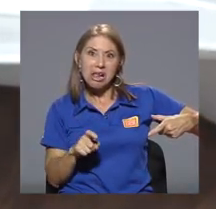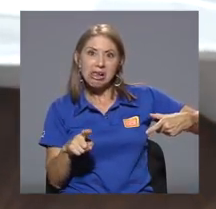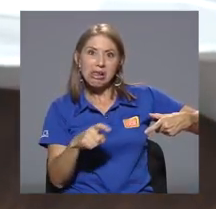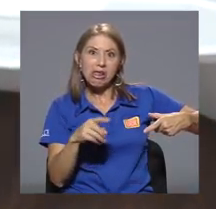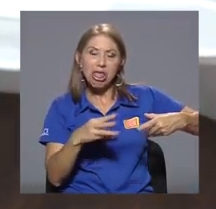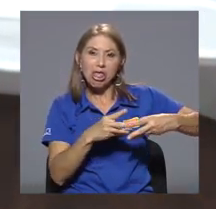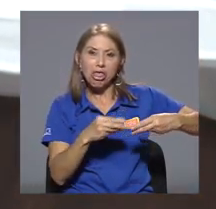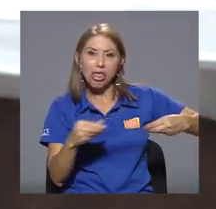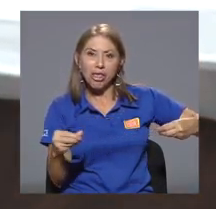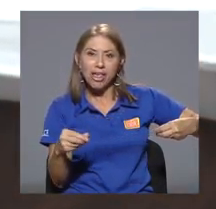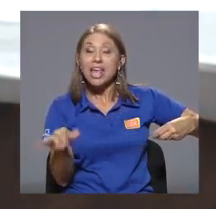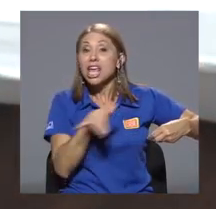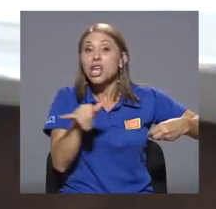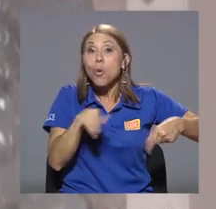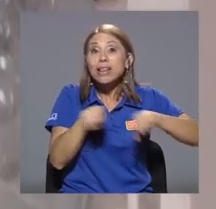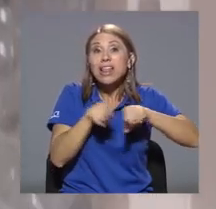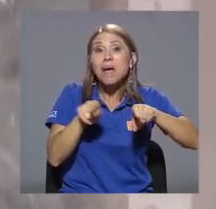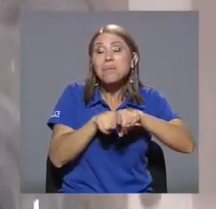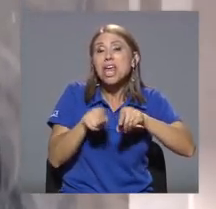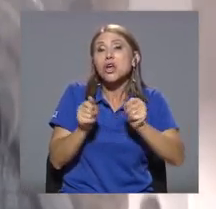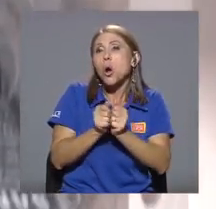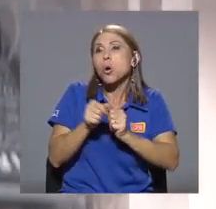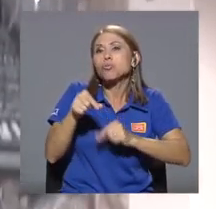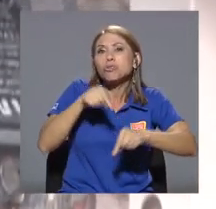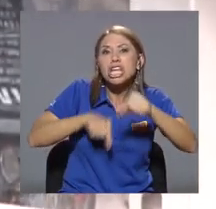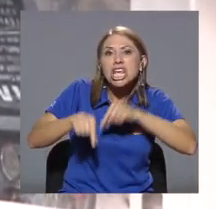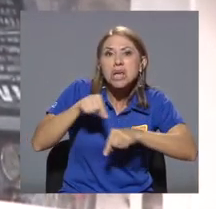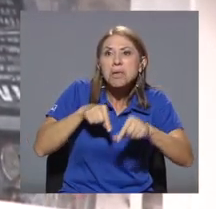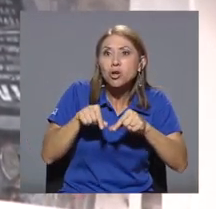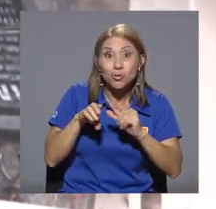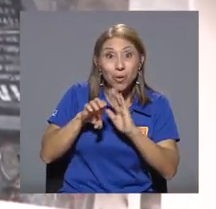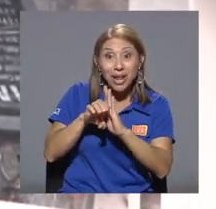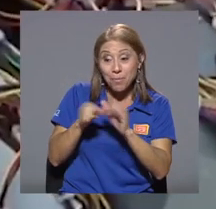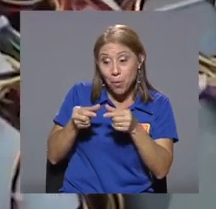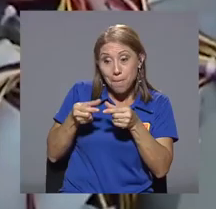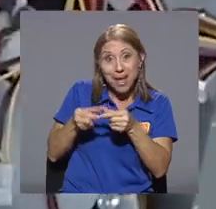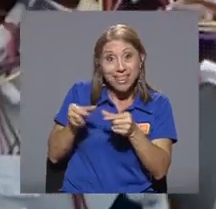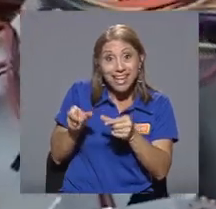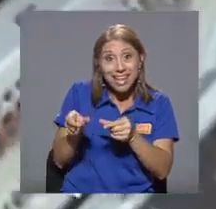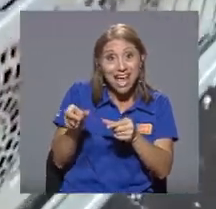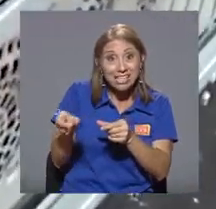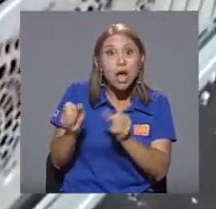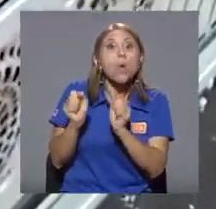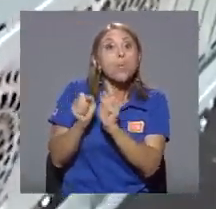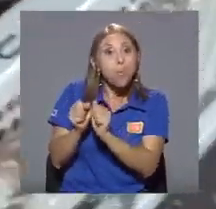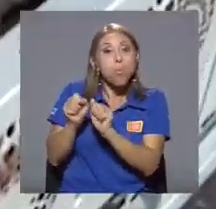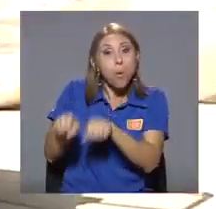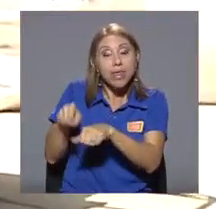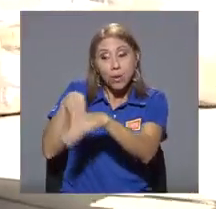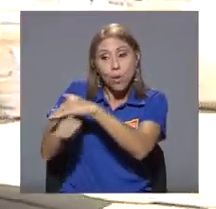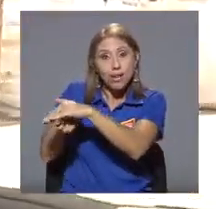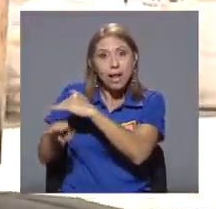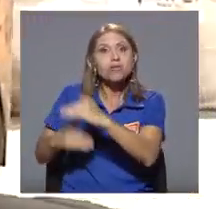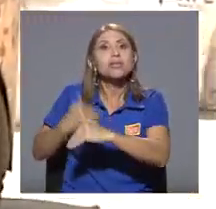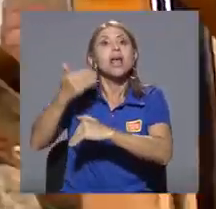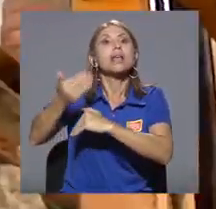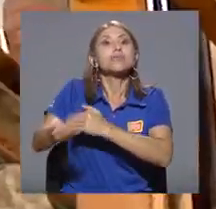manera, desechos con componentes químicos como baterías de juguetes se pueden almacenar para luego ser llevados a un centro de